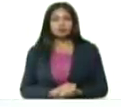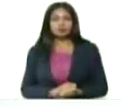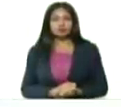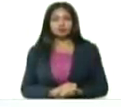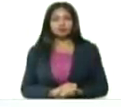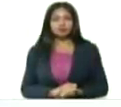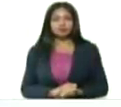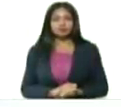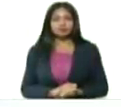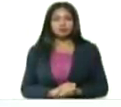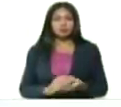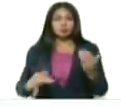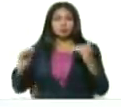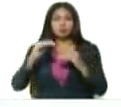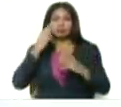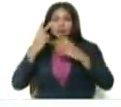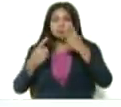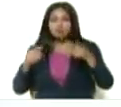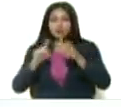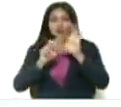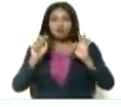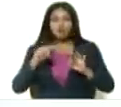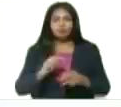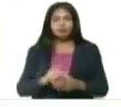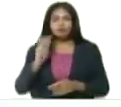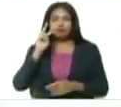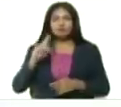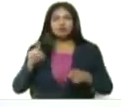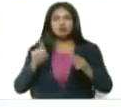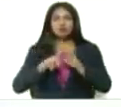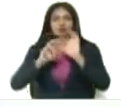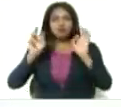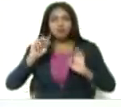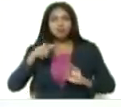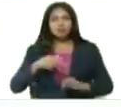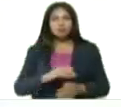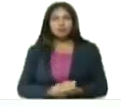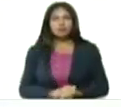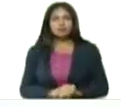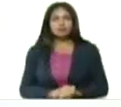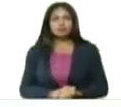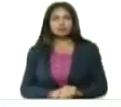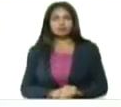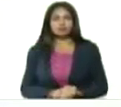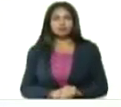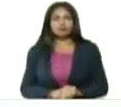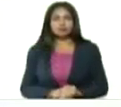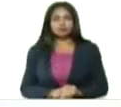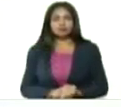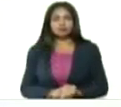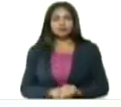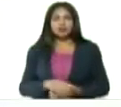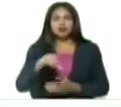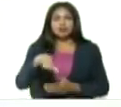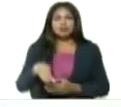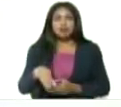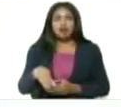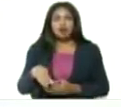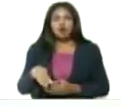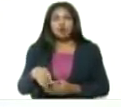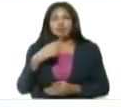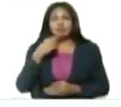epidemiológica, máxima vigilancia. Por eso decreté el estado de excepción, el toque de